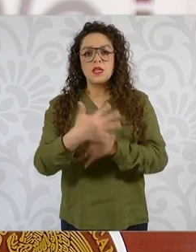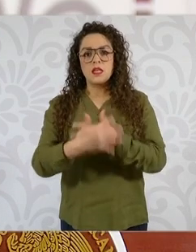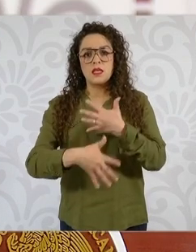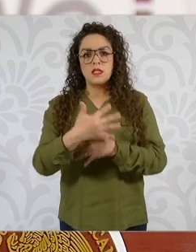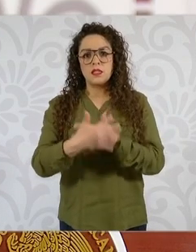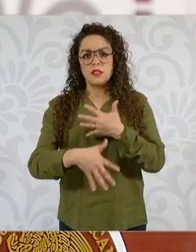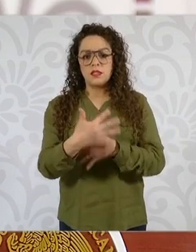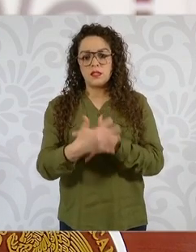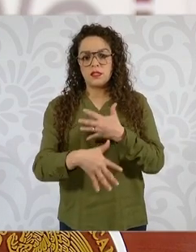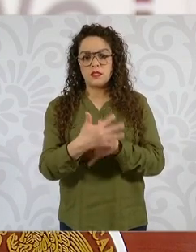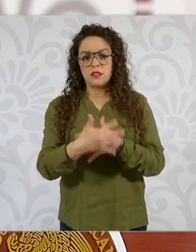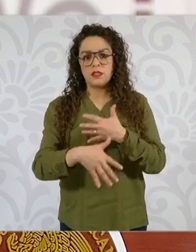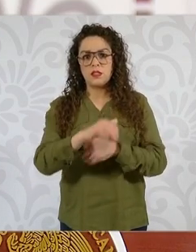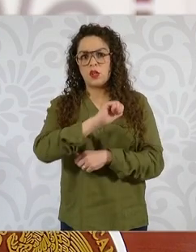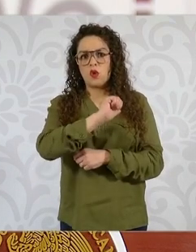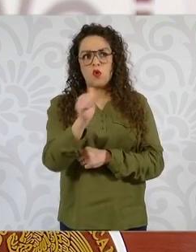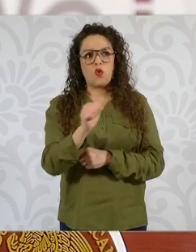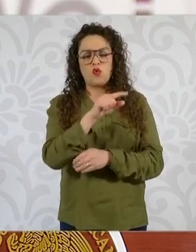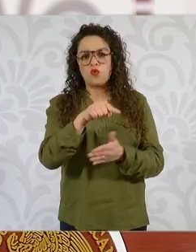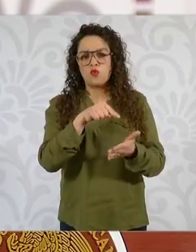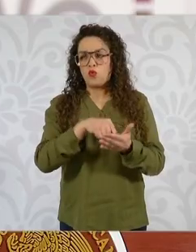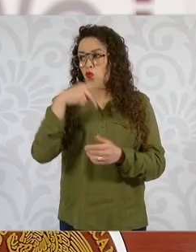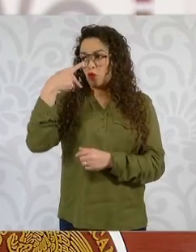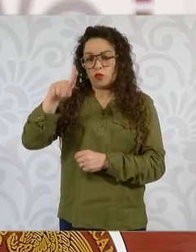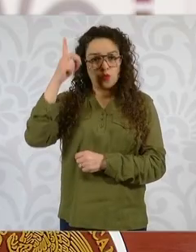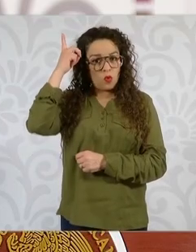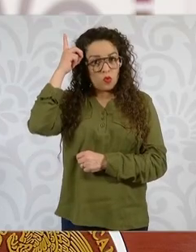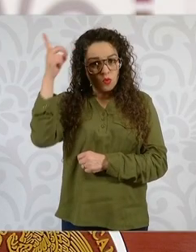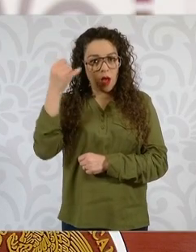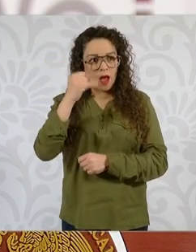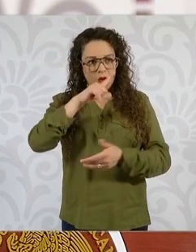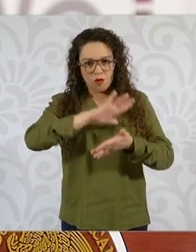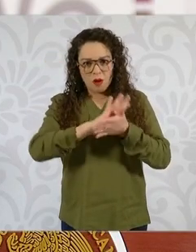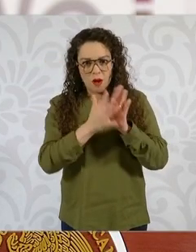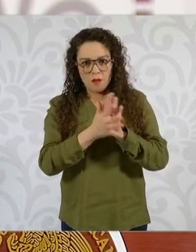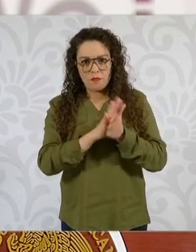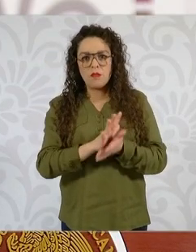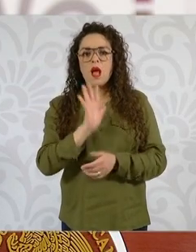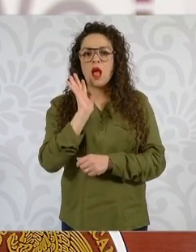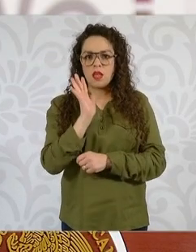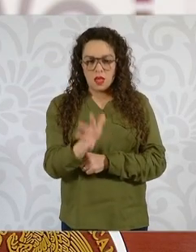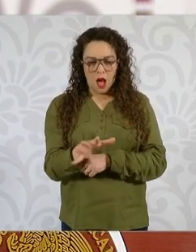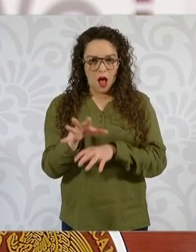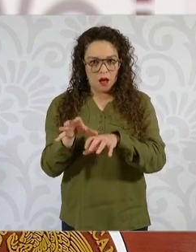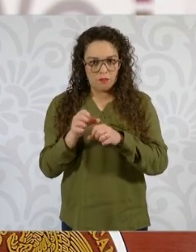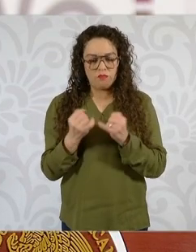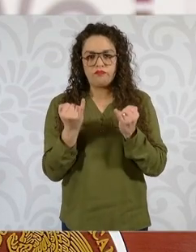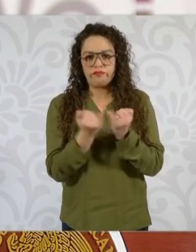adicionalmente pertenecientes a García Luna y sus cómplices. Ahora,